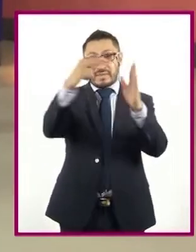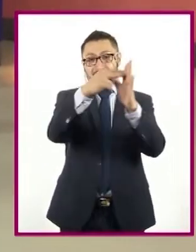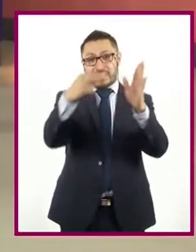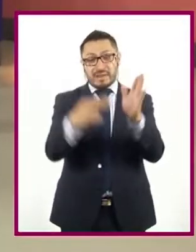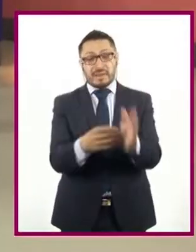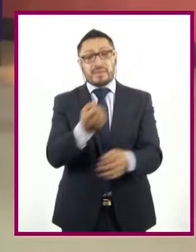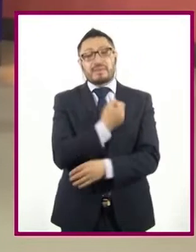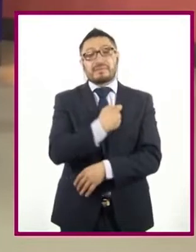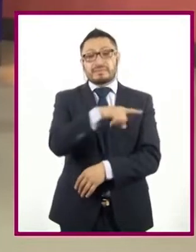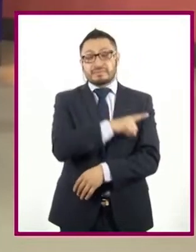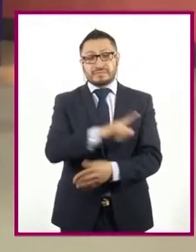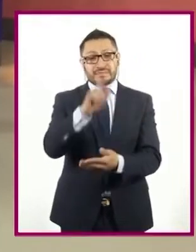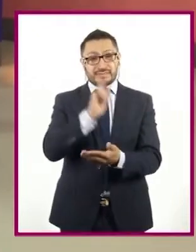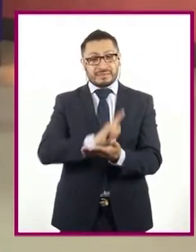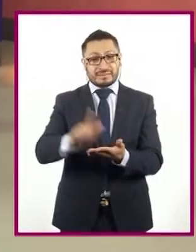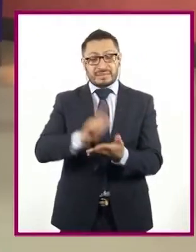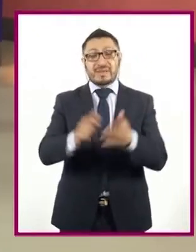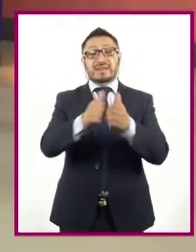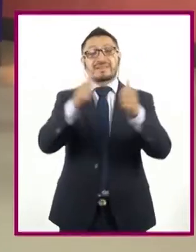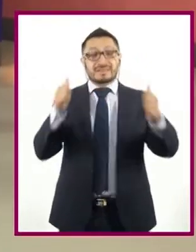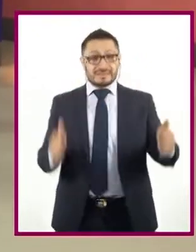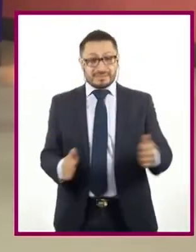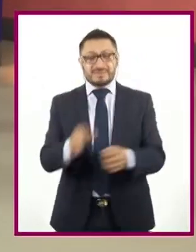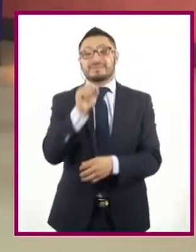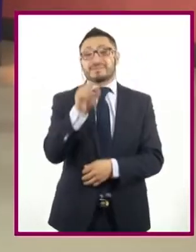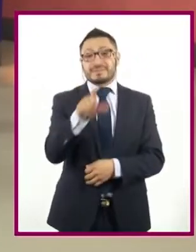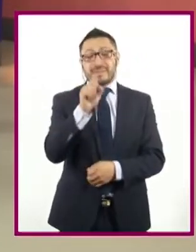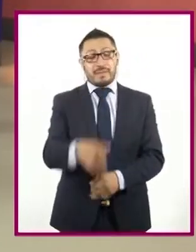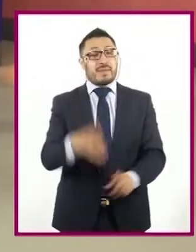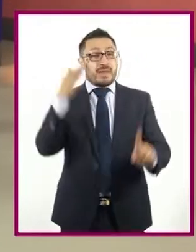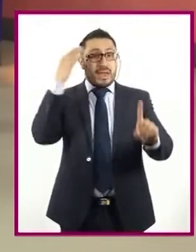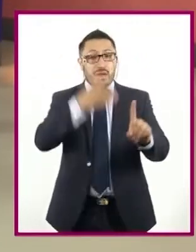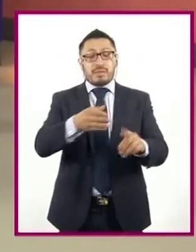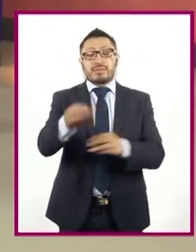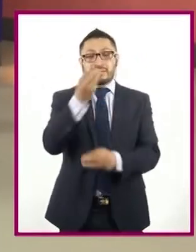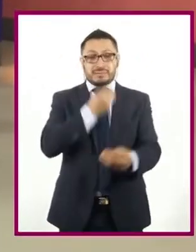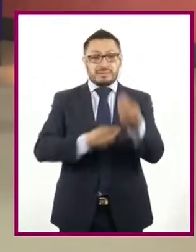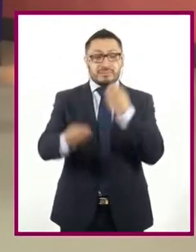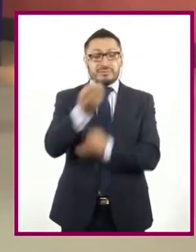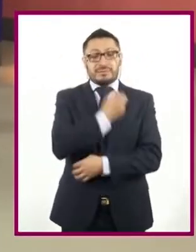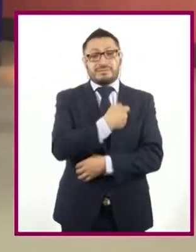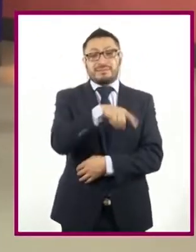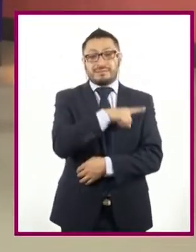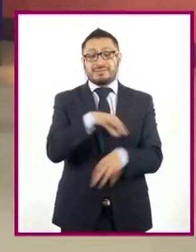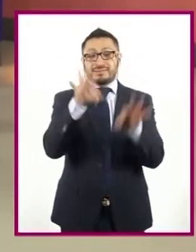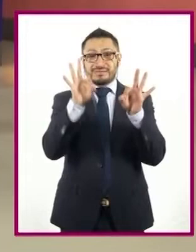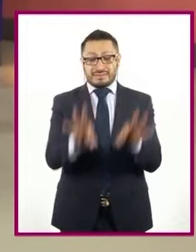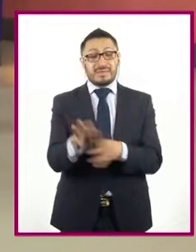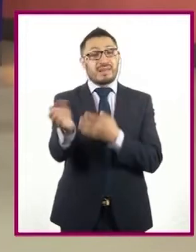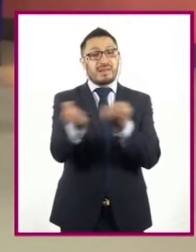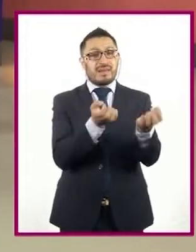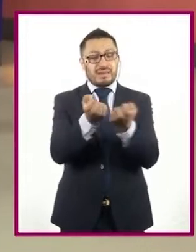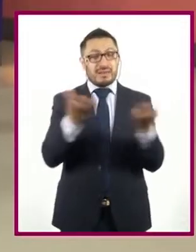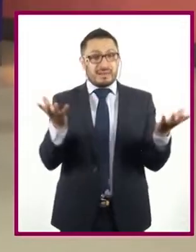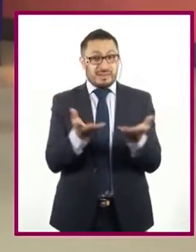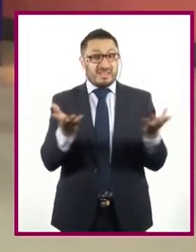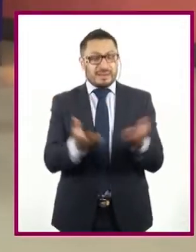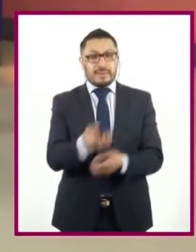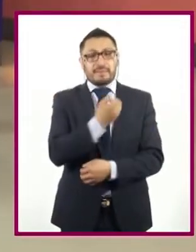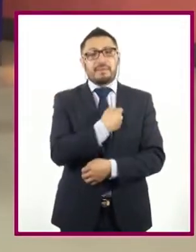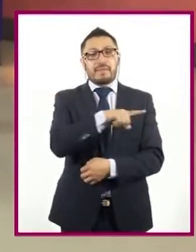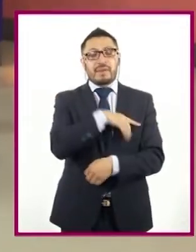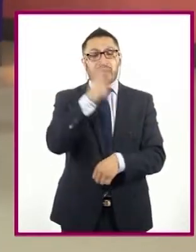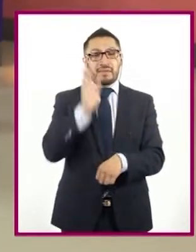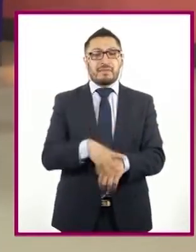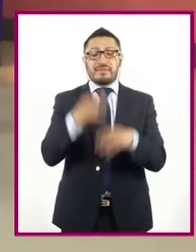de mantener la sana distancia. Además, hay que procurar una alimentación saludable y hacer ejercicio. La salud